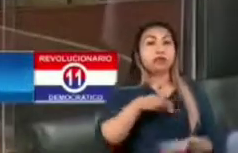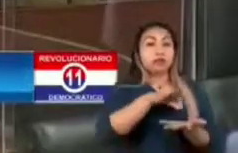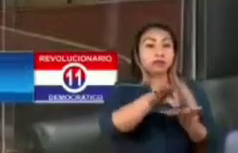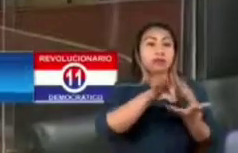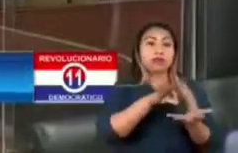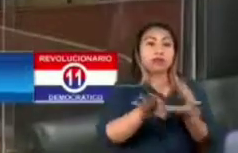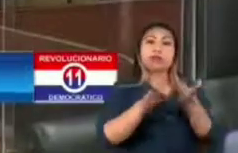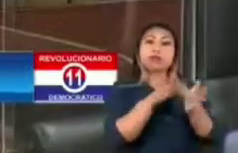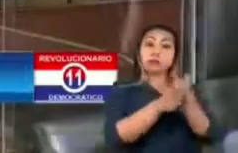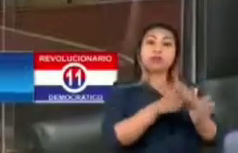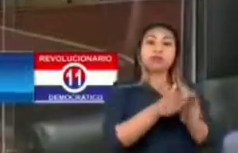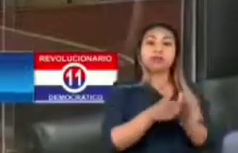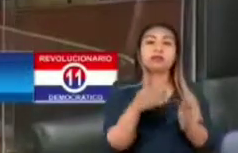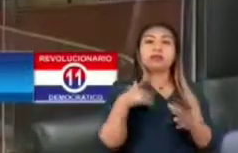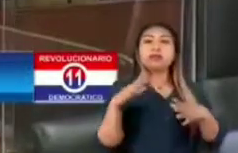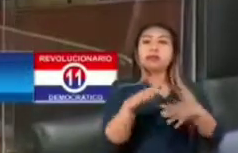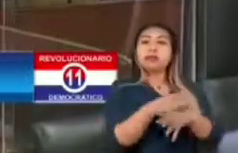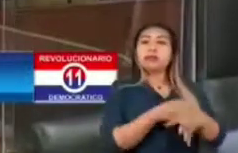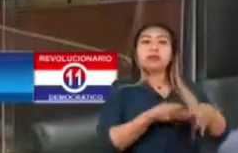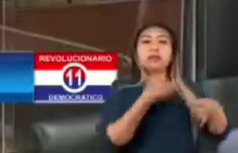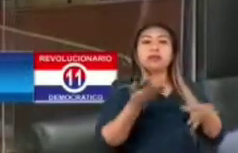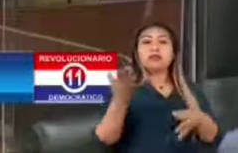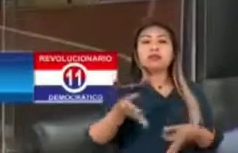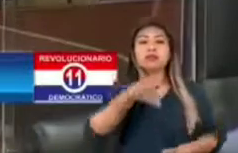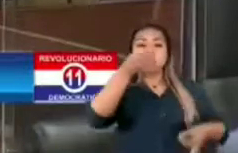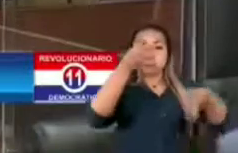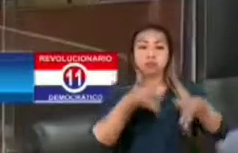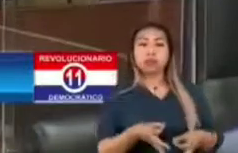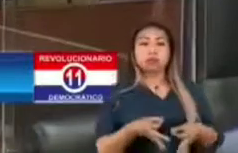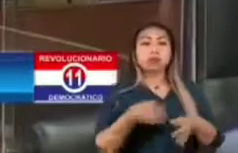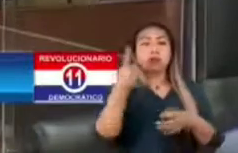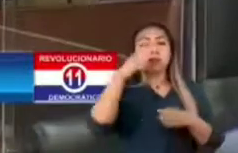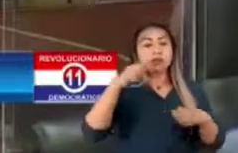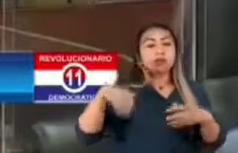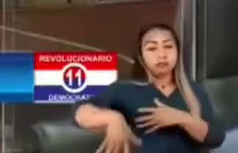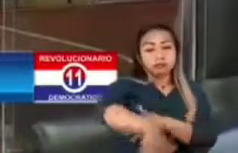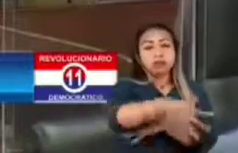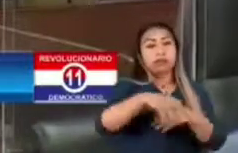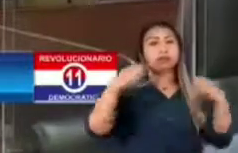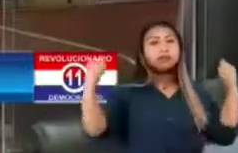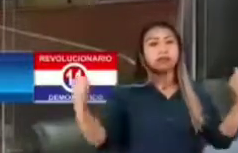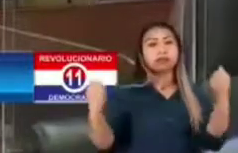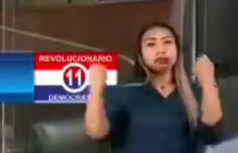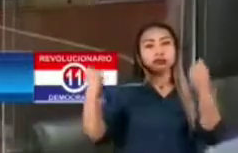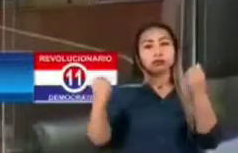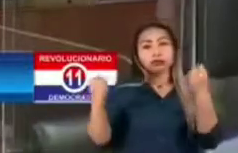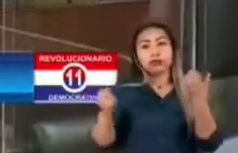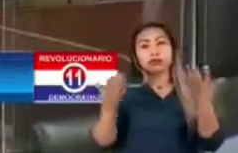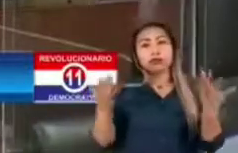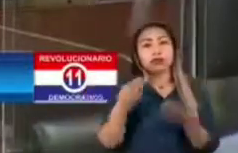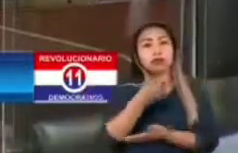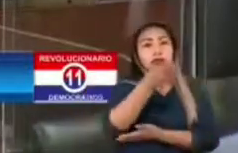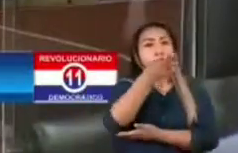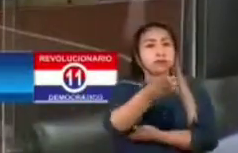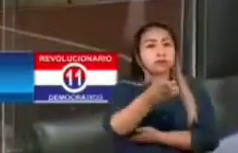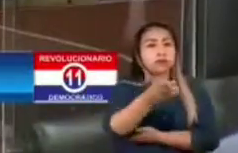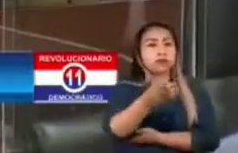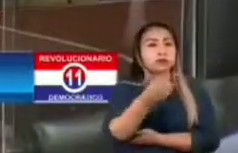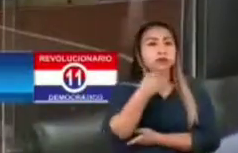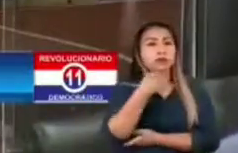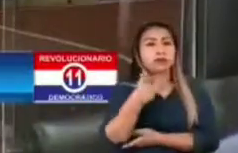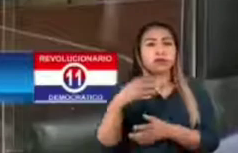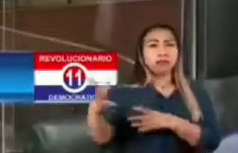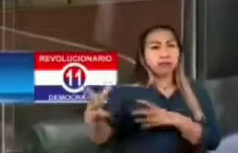causa justa salió a las calles con dirigentes serios y usted ultrajaron a nuestra